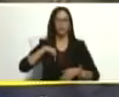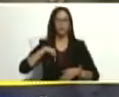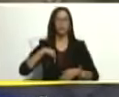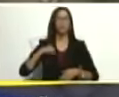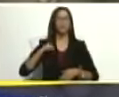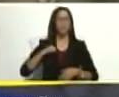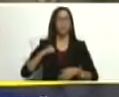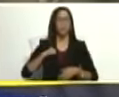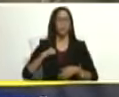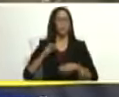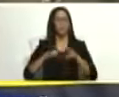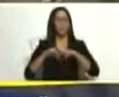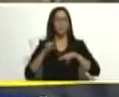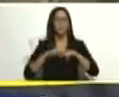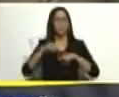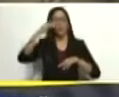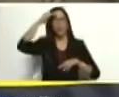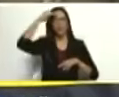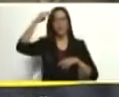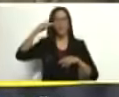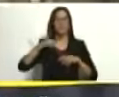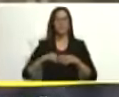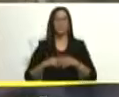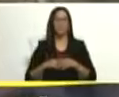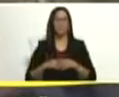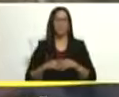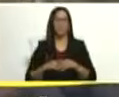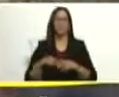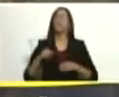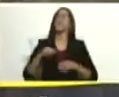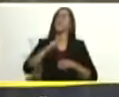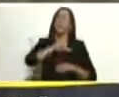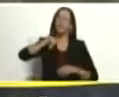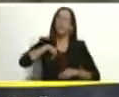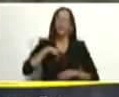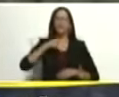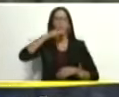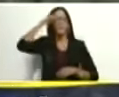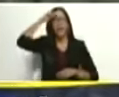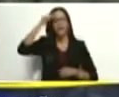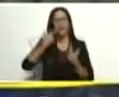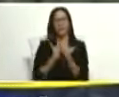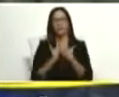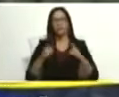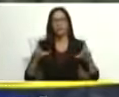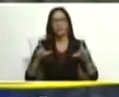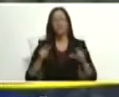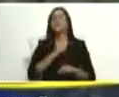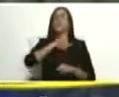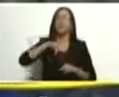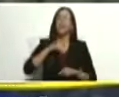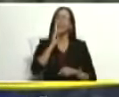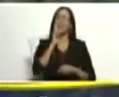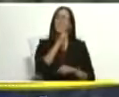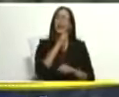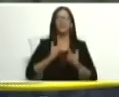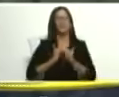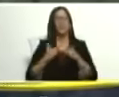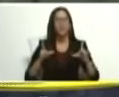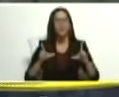quienes construimos ese ejército. Fueron nuestros padres libertadores y nuestras madres